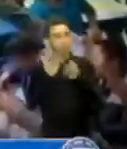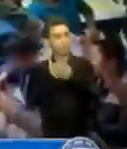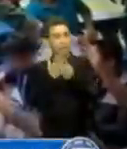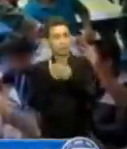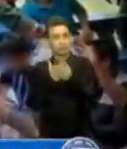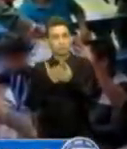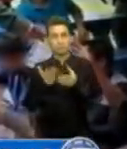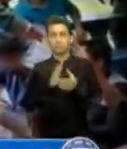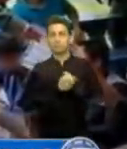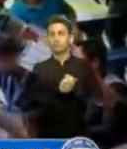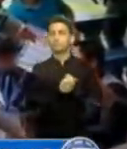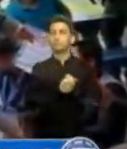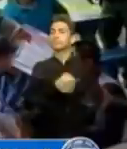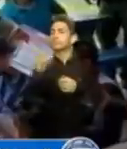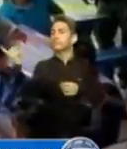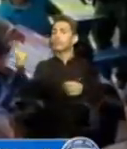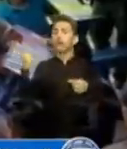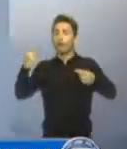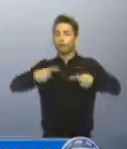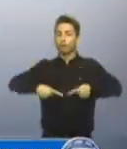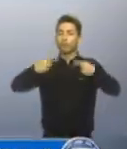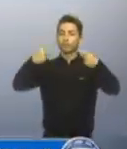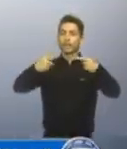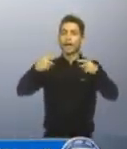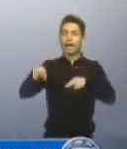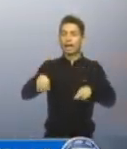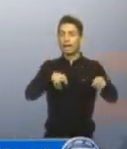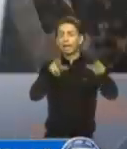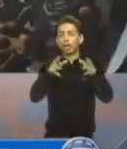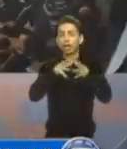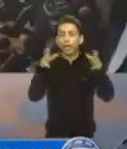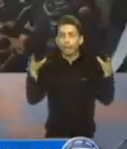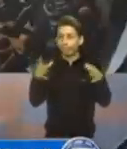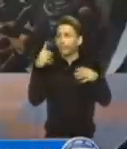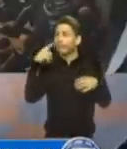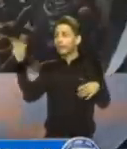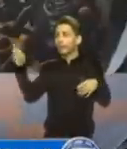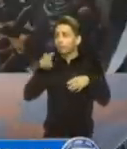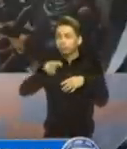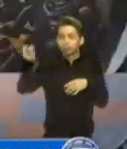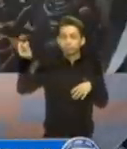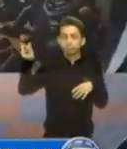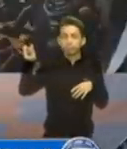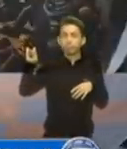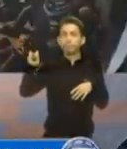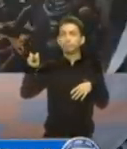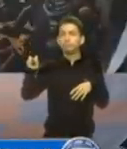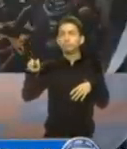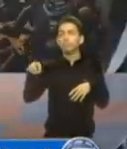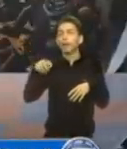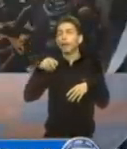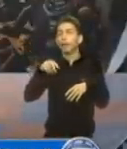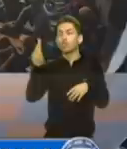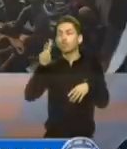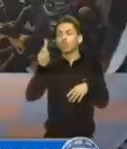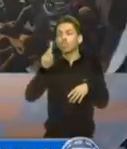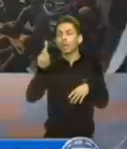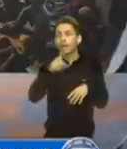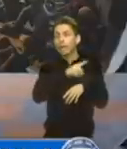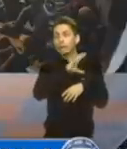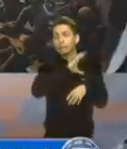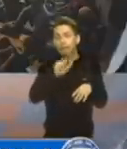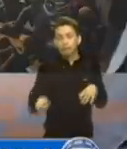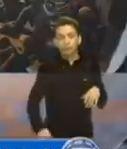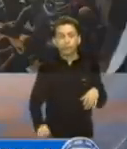Elementos de la patrulla fronteriza del Valle Río Grande señalaron que los migrantes eran originarios de Honduras, El Salvador, México,